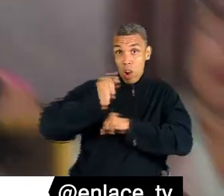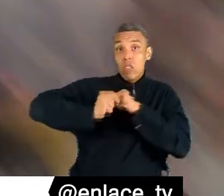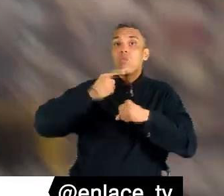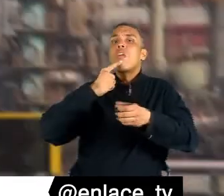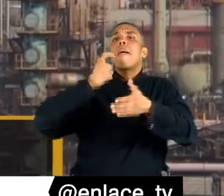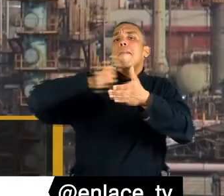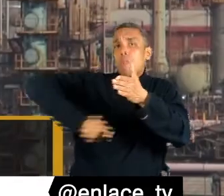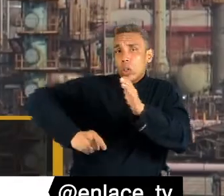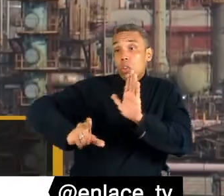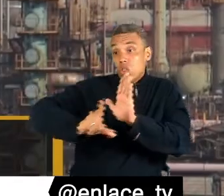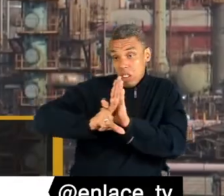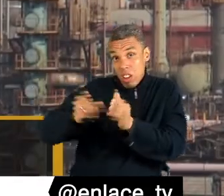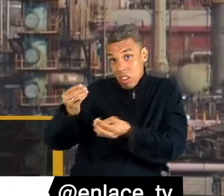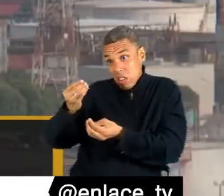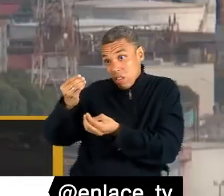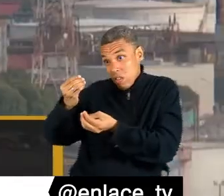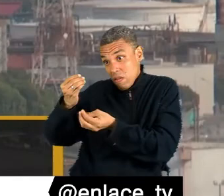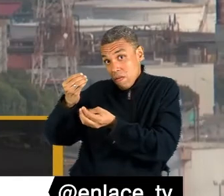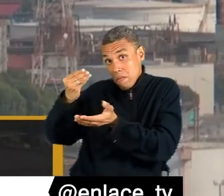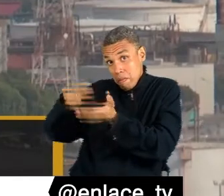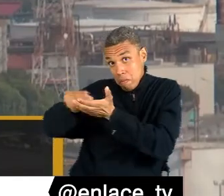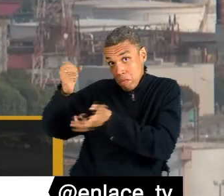correctamente.